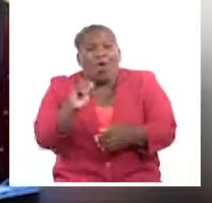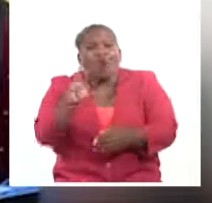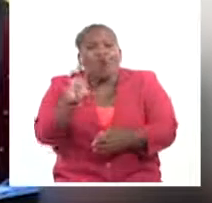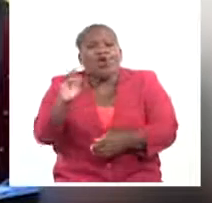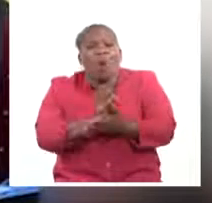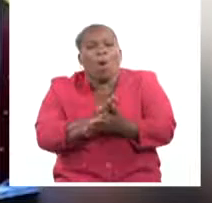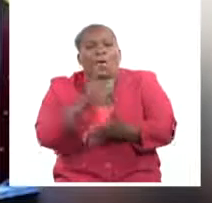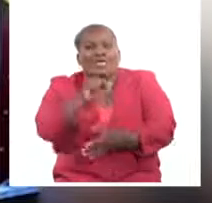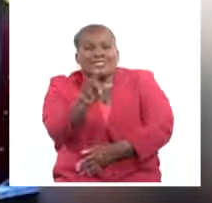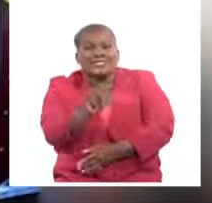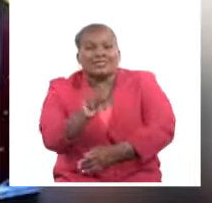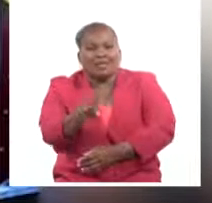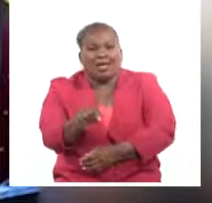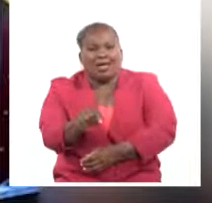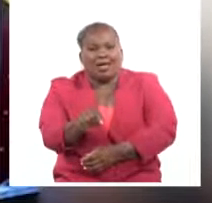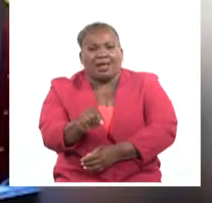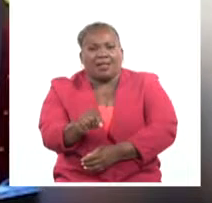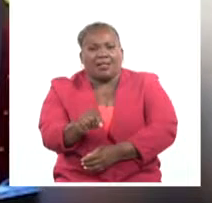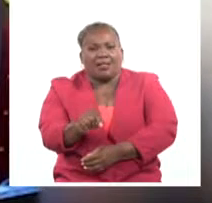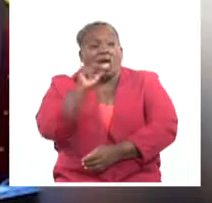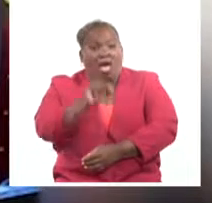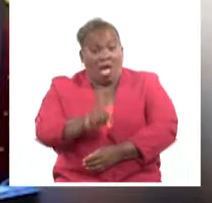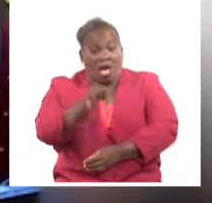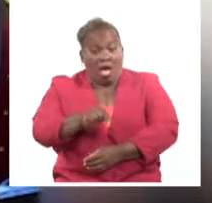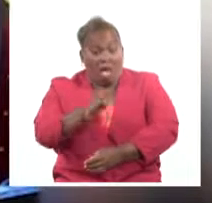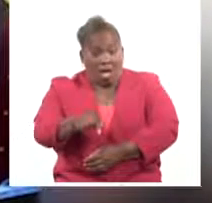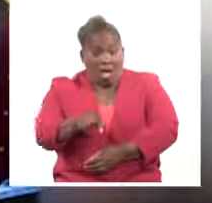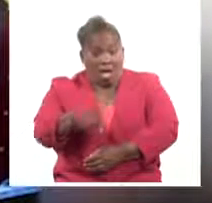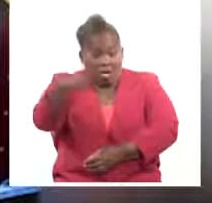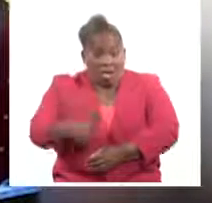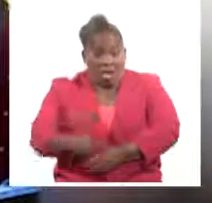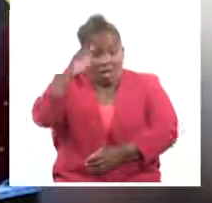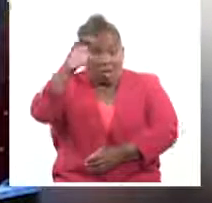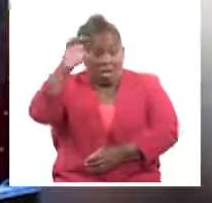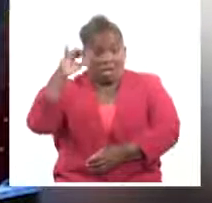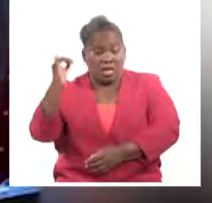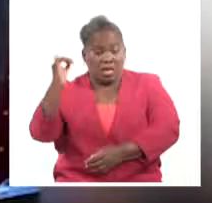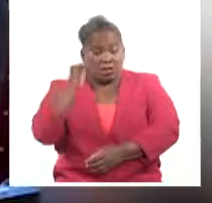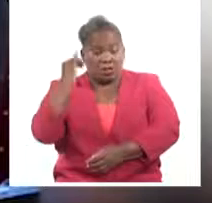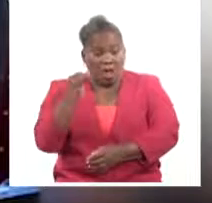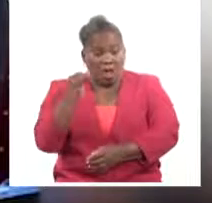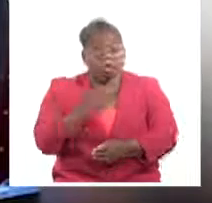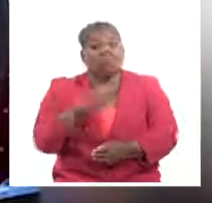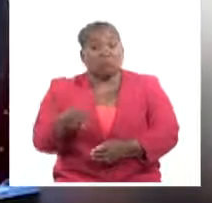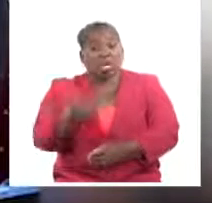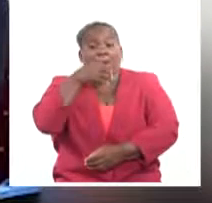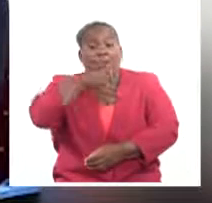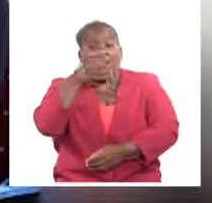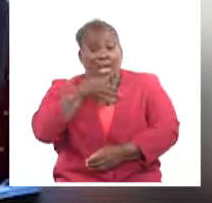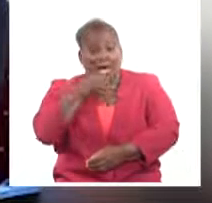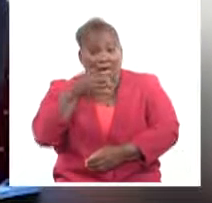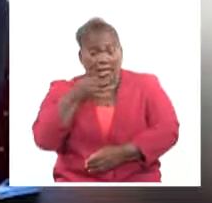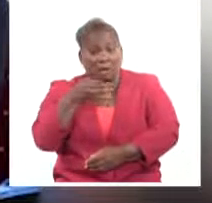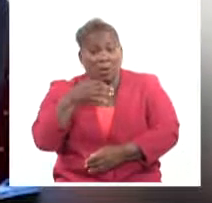ellos, la Corte Penal Internacional se elevara a delito internacional la agresión.